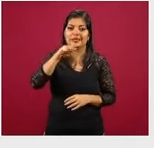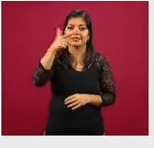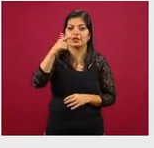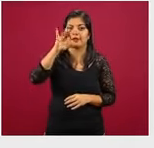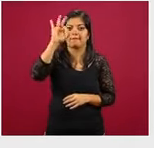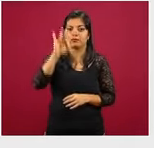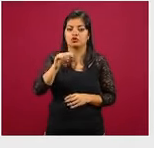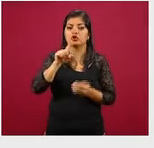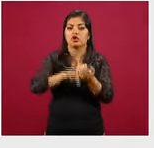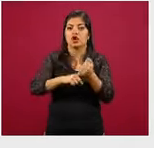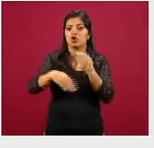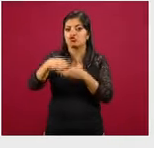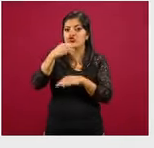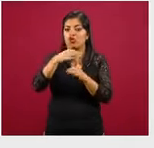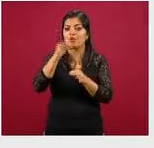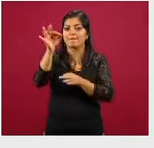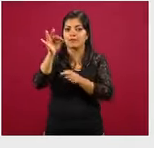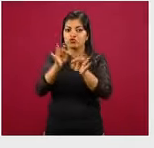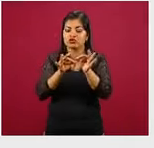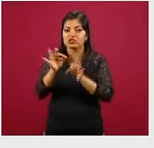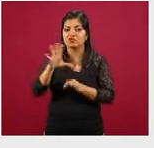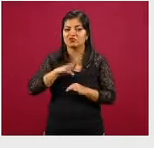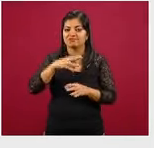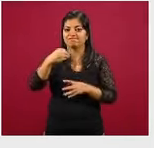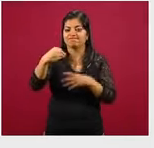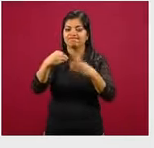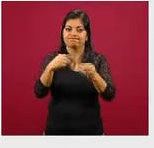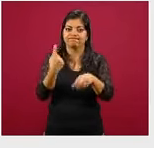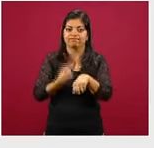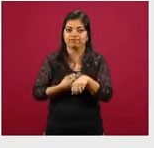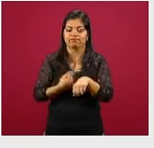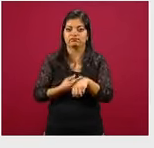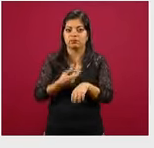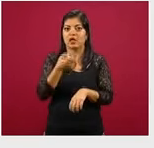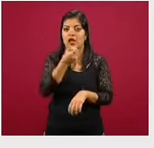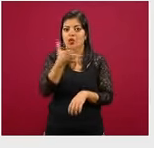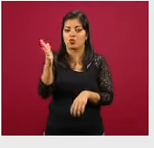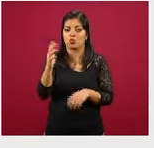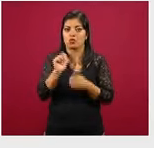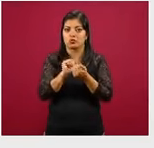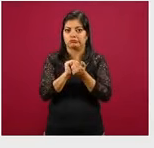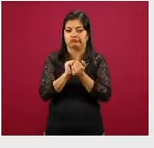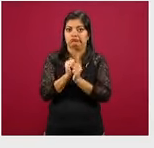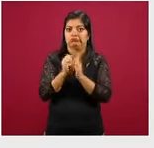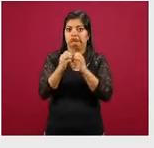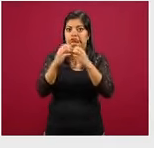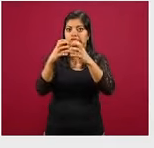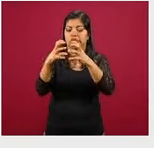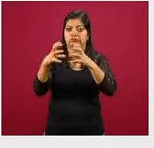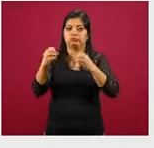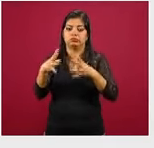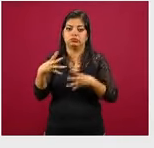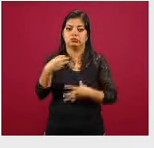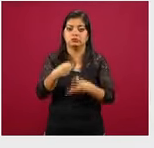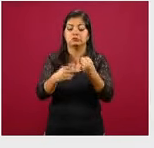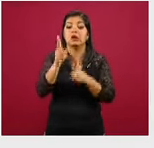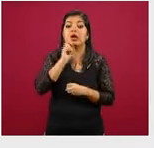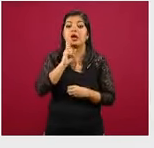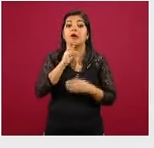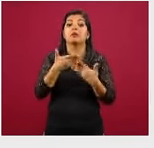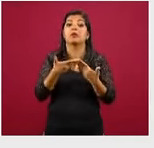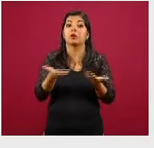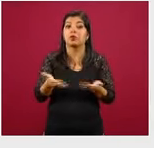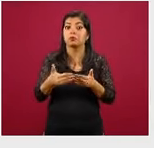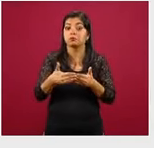96-97% de todos los municipios del Estado de México con transmisión, y muchos de ellos con intensidad importante. Vamos a ver cómo esto sigue,